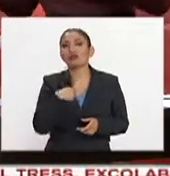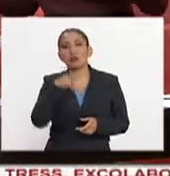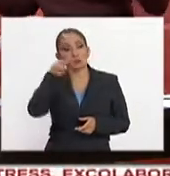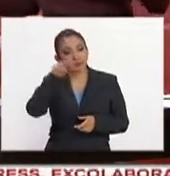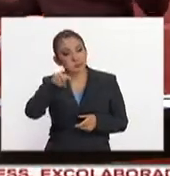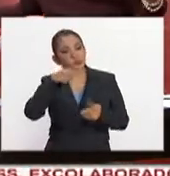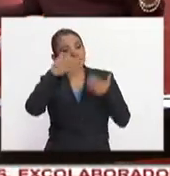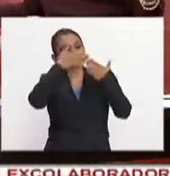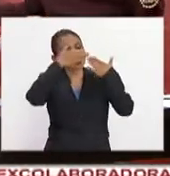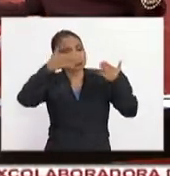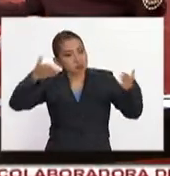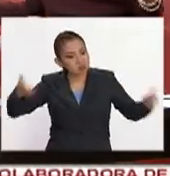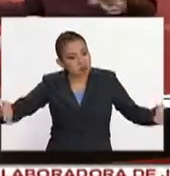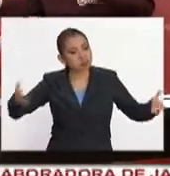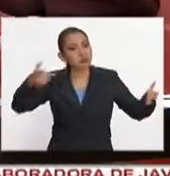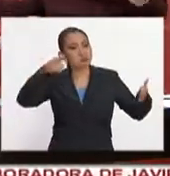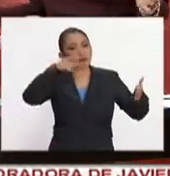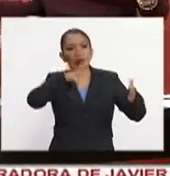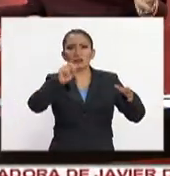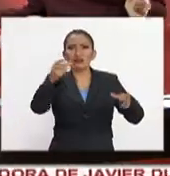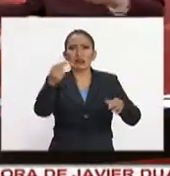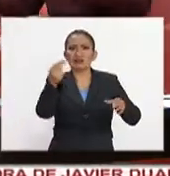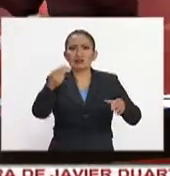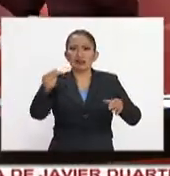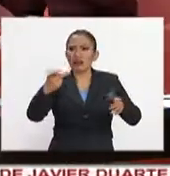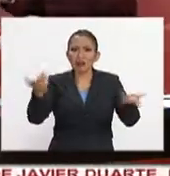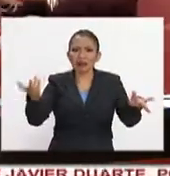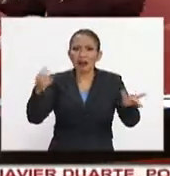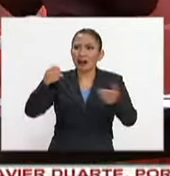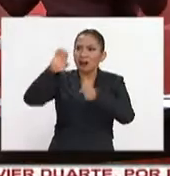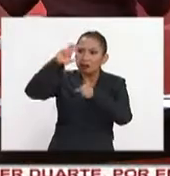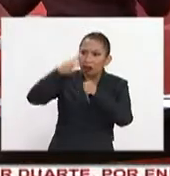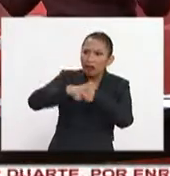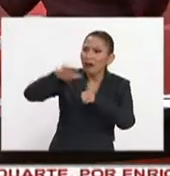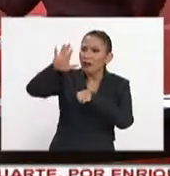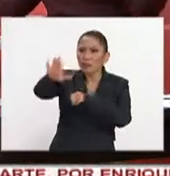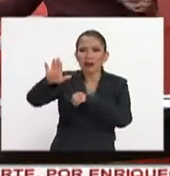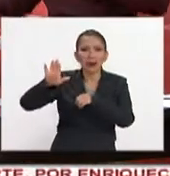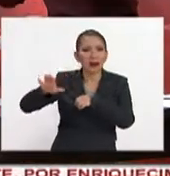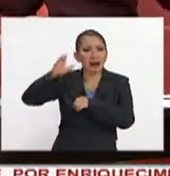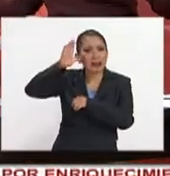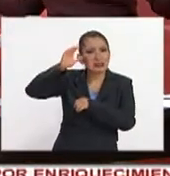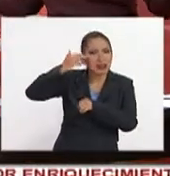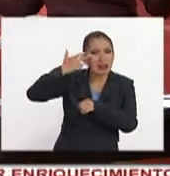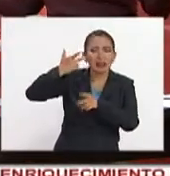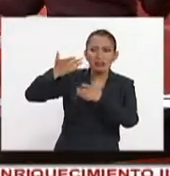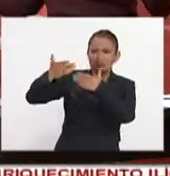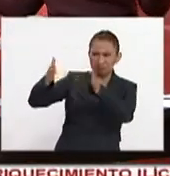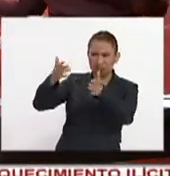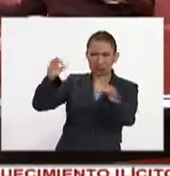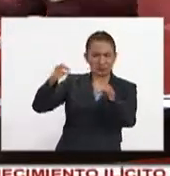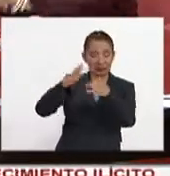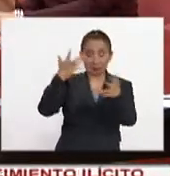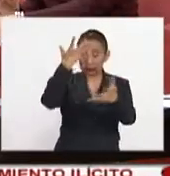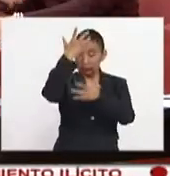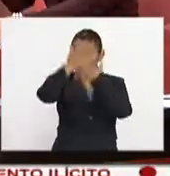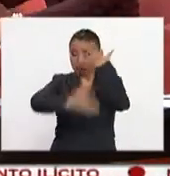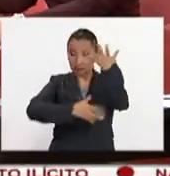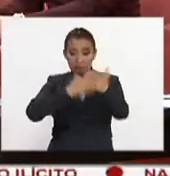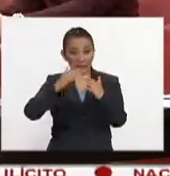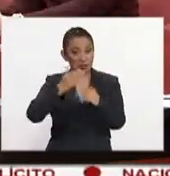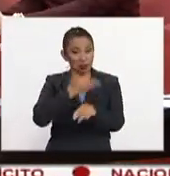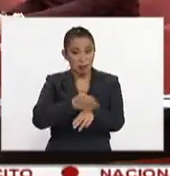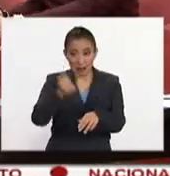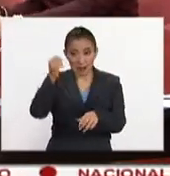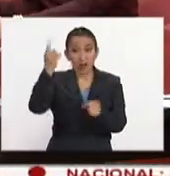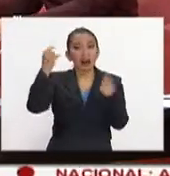ha abierto frentes que no era necesario abrir con Europa, con China, en fin. Es un caos la Casa Blanca, así